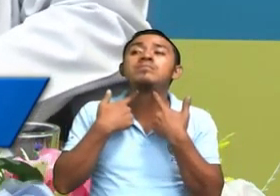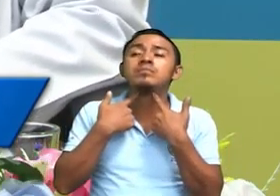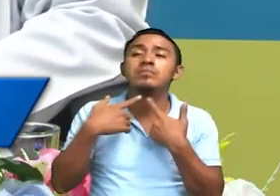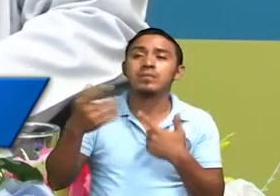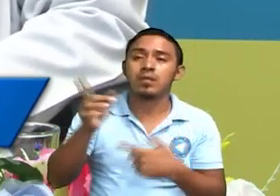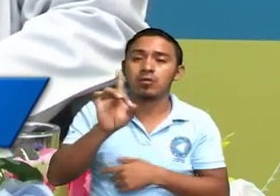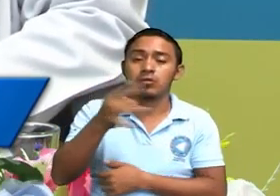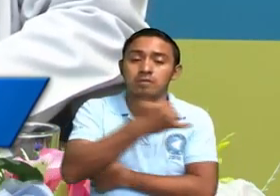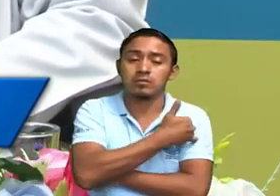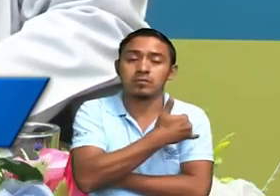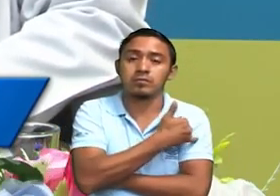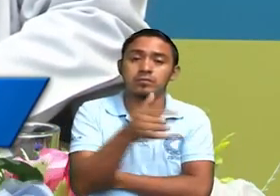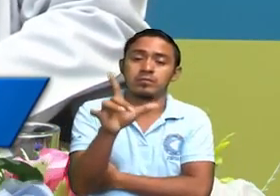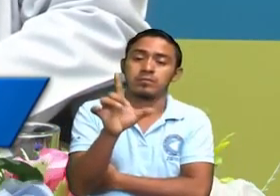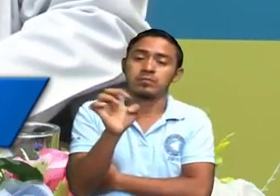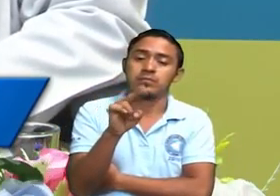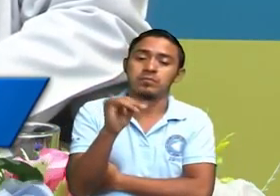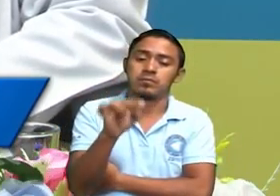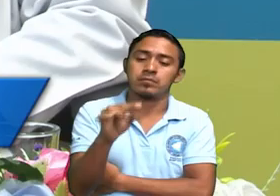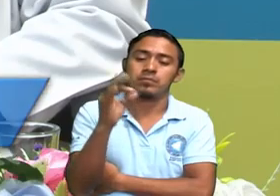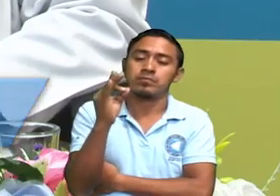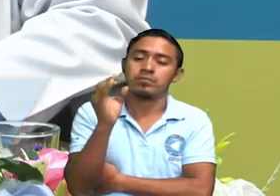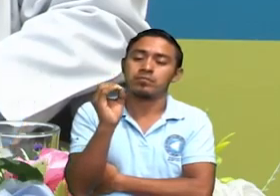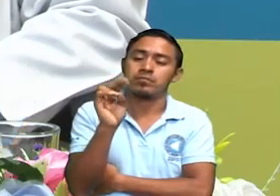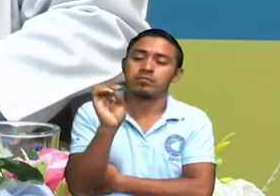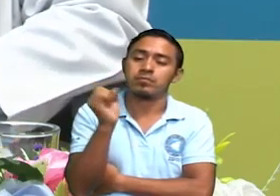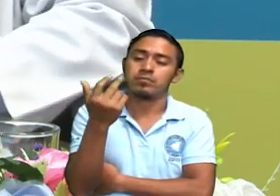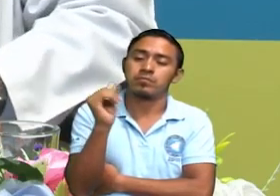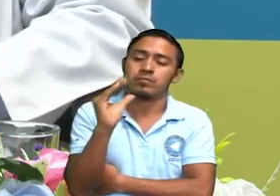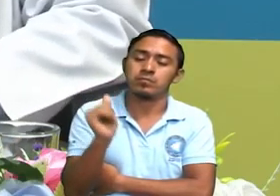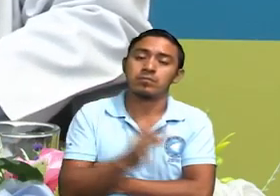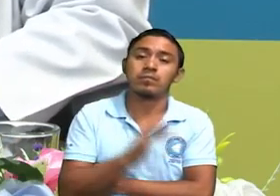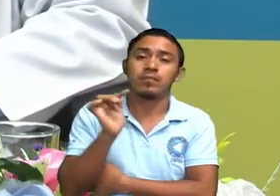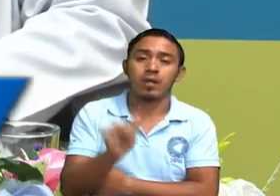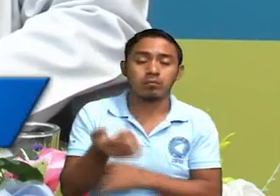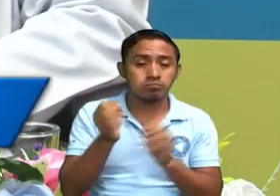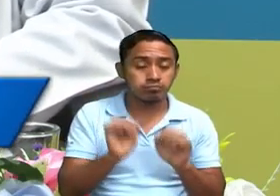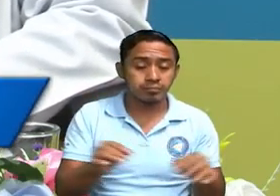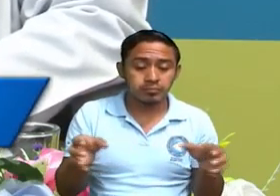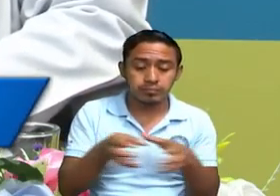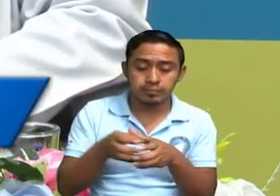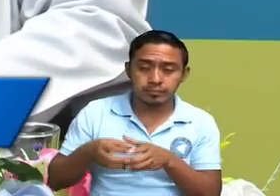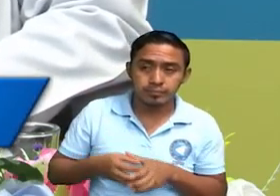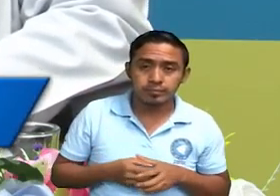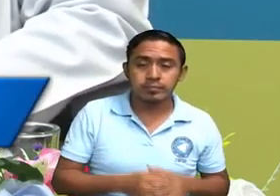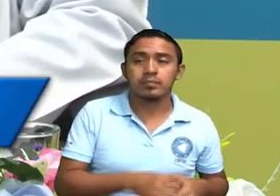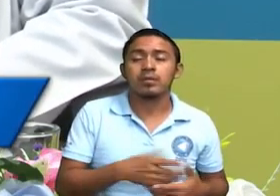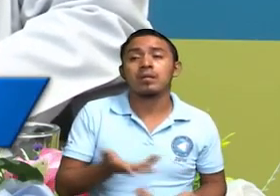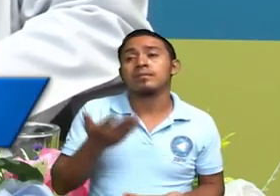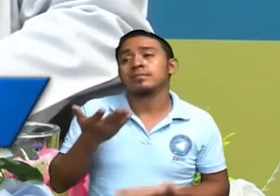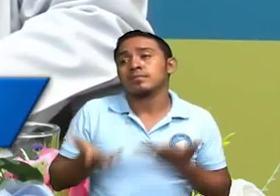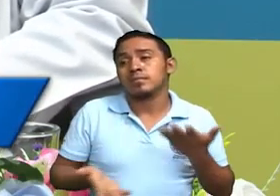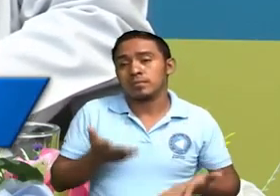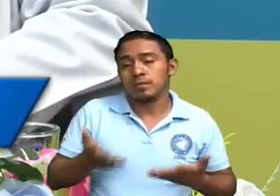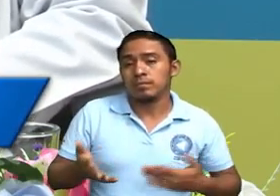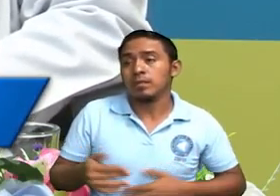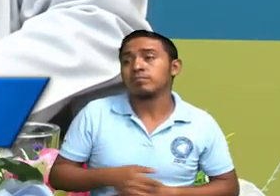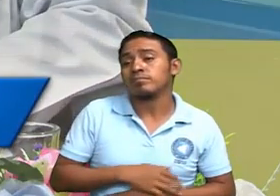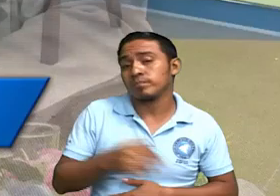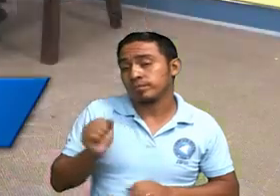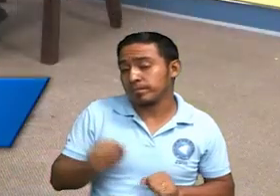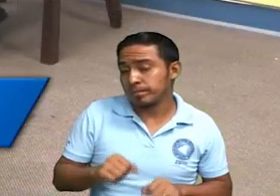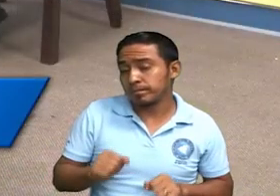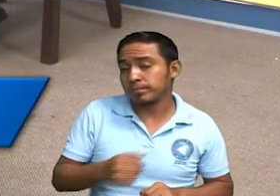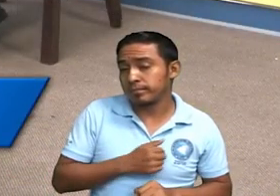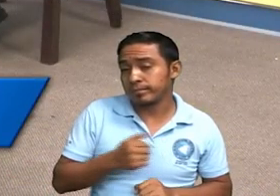La ninfoseca. Sí. Y entonces nosotros ahí clasificamos que probablemente puede ser la causa